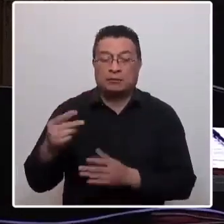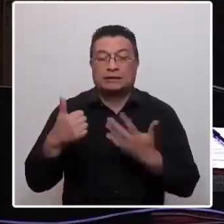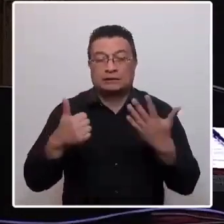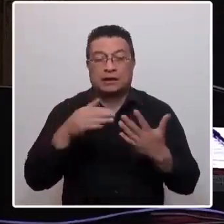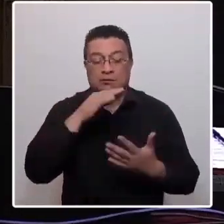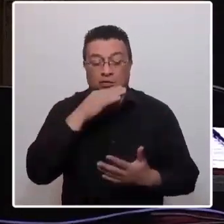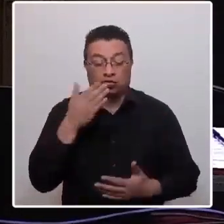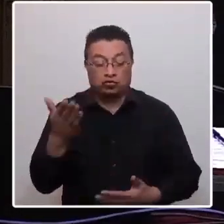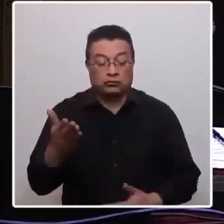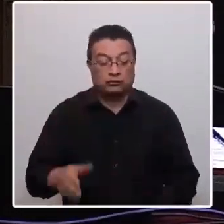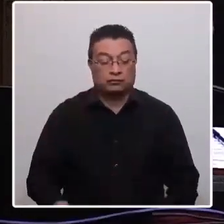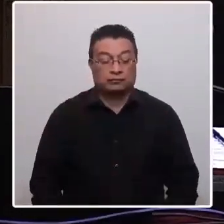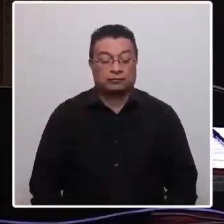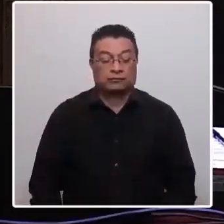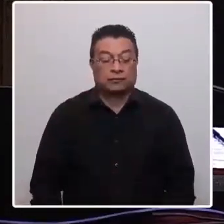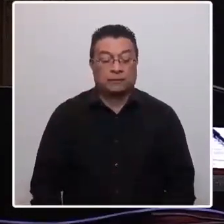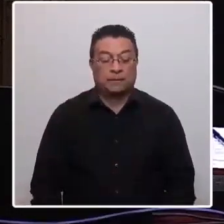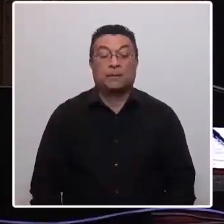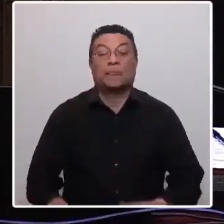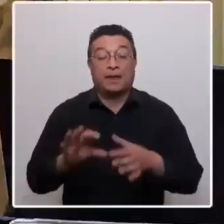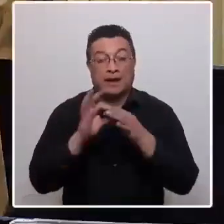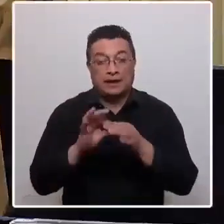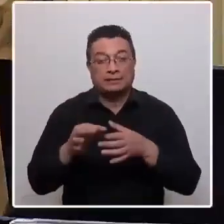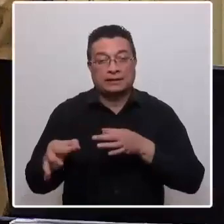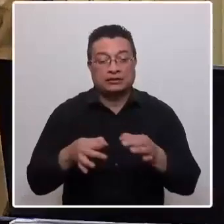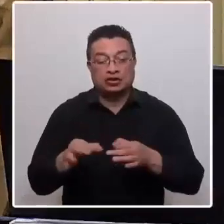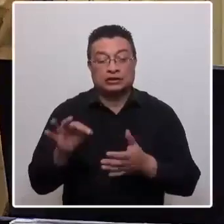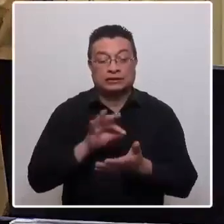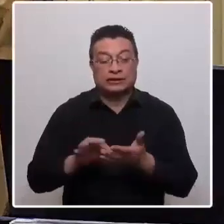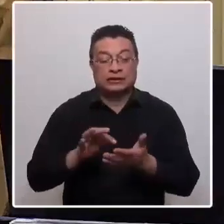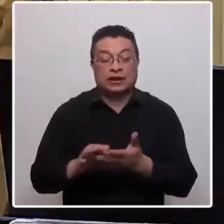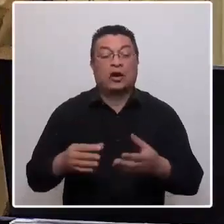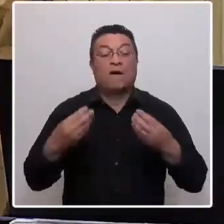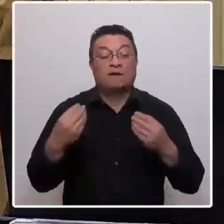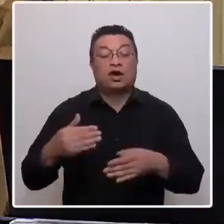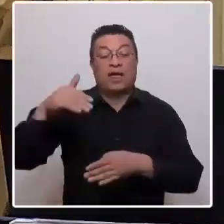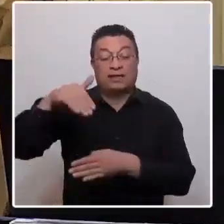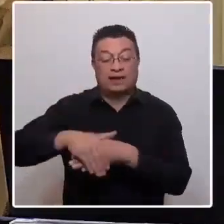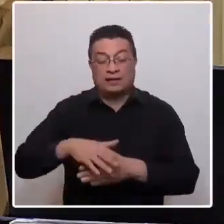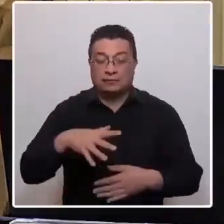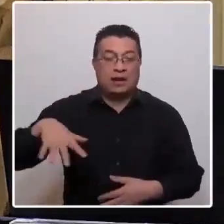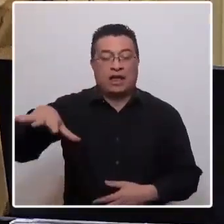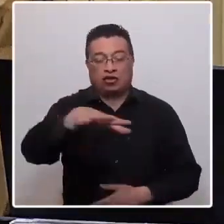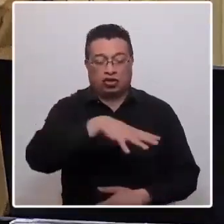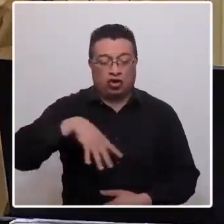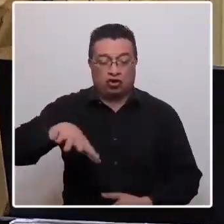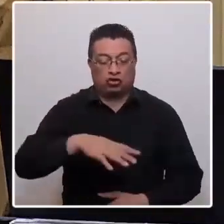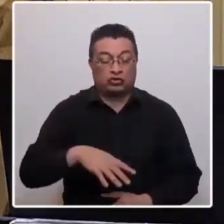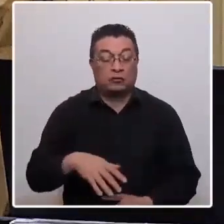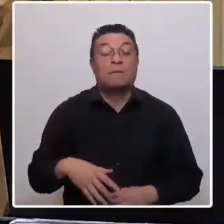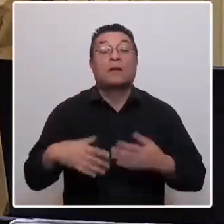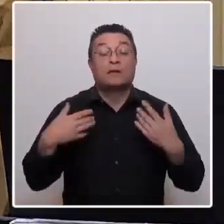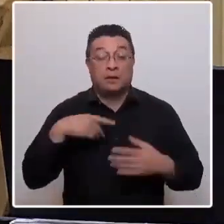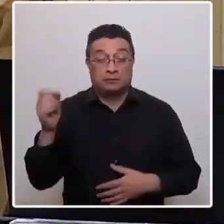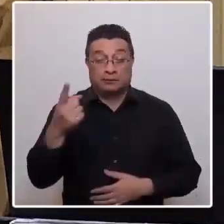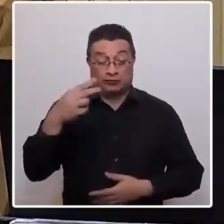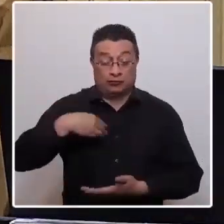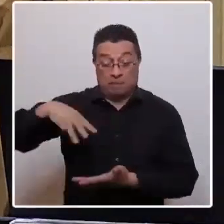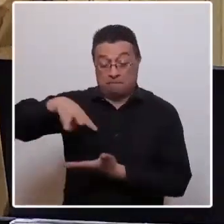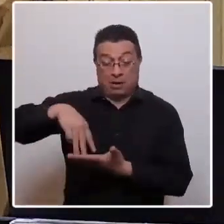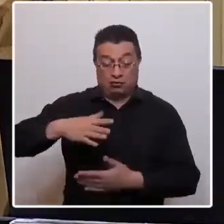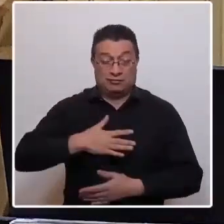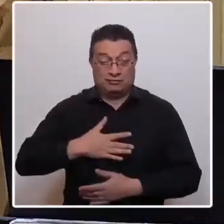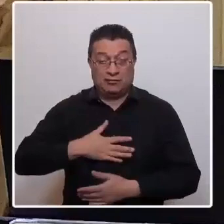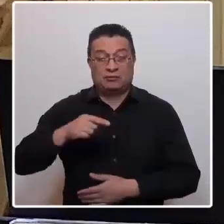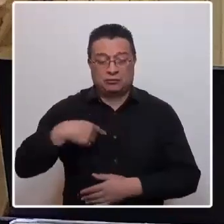minutos. Muchas gracias, señor secretario. Muy buenas tardes ya a todos y todas. Primero, como maulina, estoy muy contenta de que